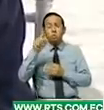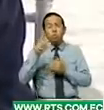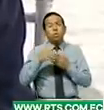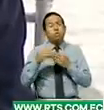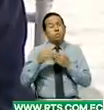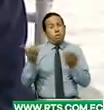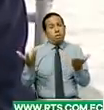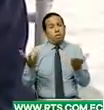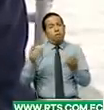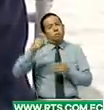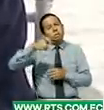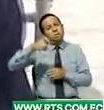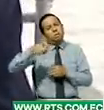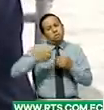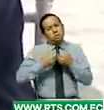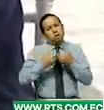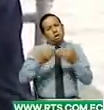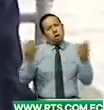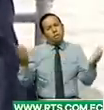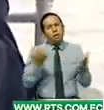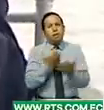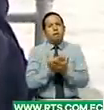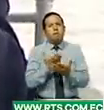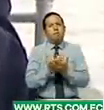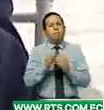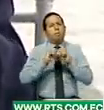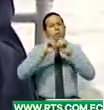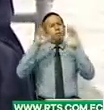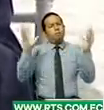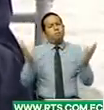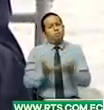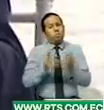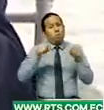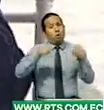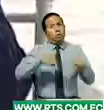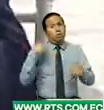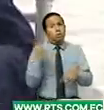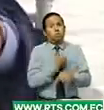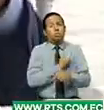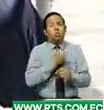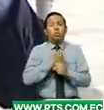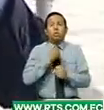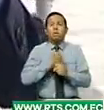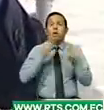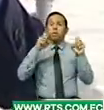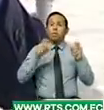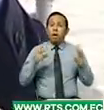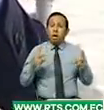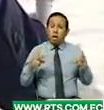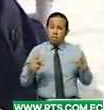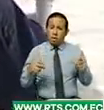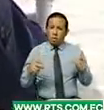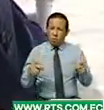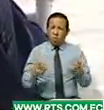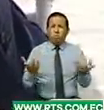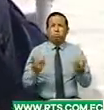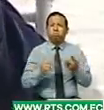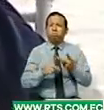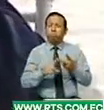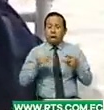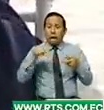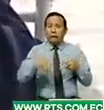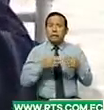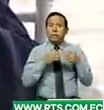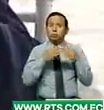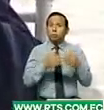que abrir la economía al mundo para que nuestro camarón, a través de Pozorja, llegue